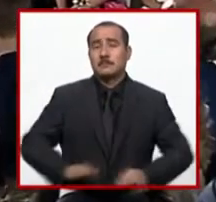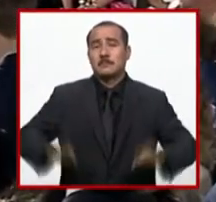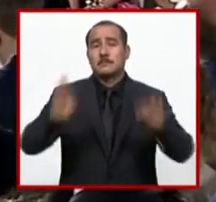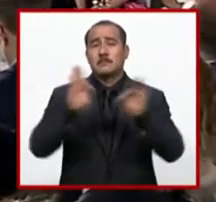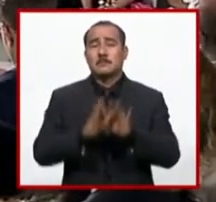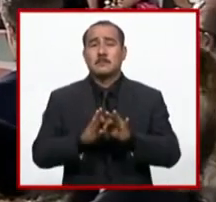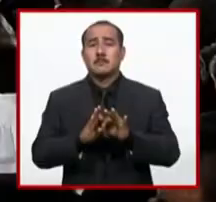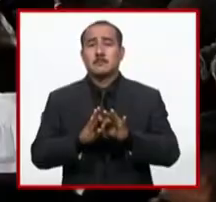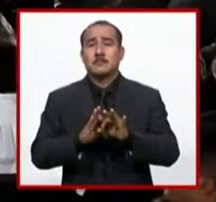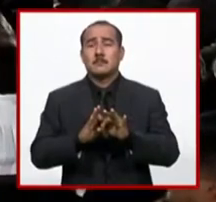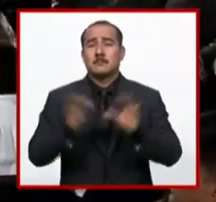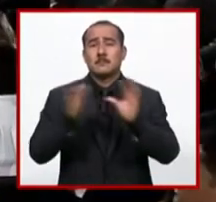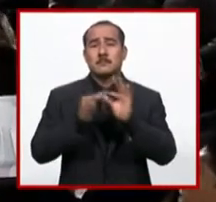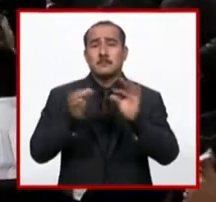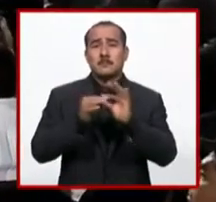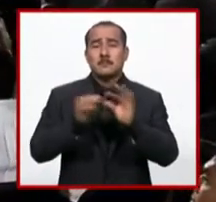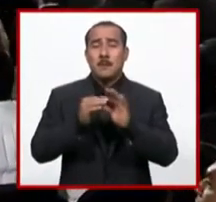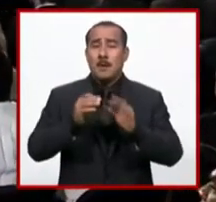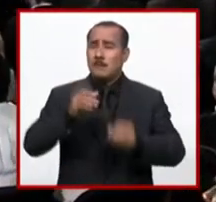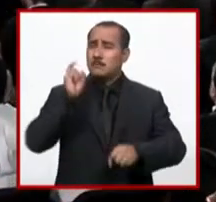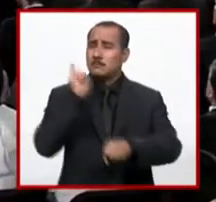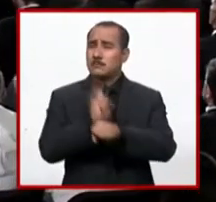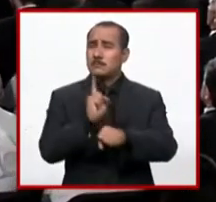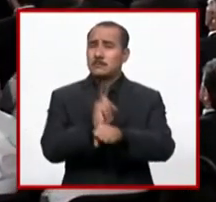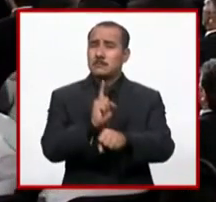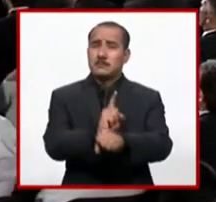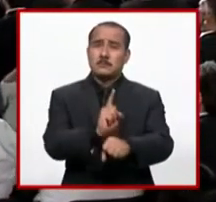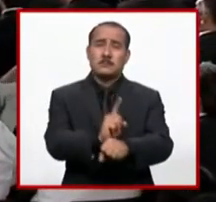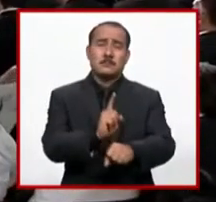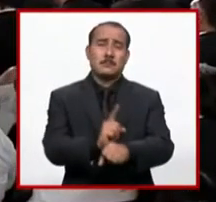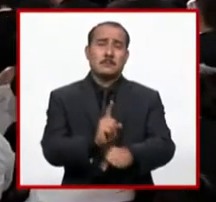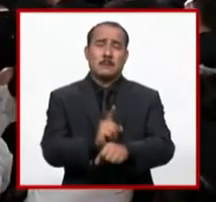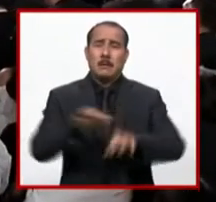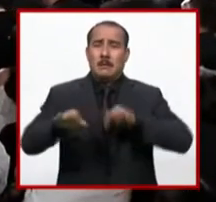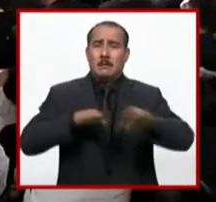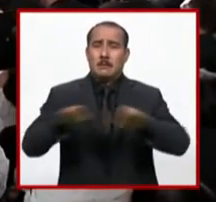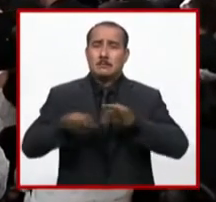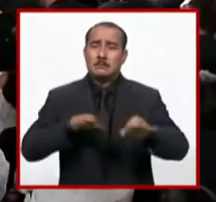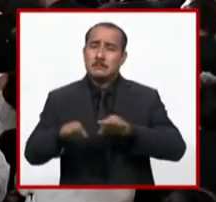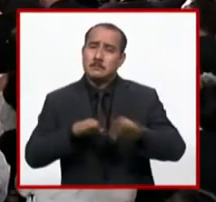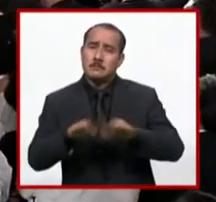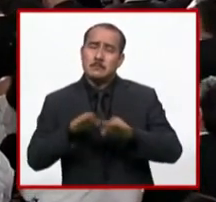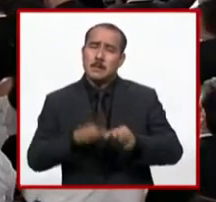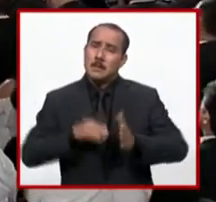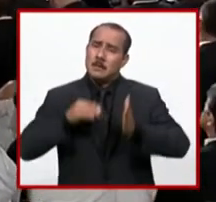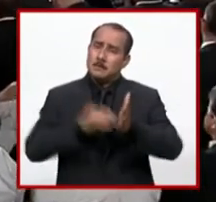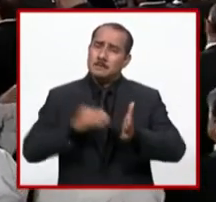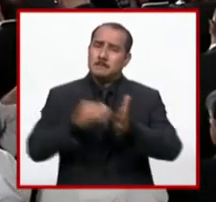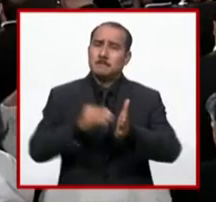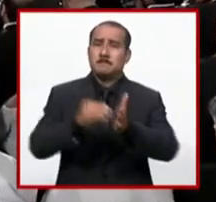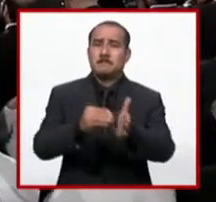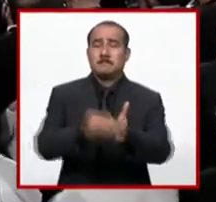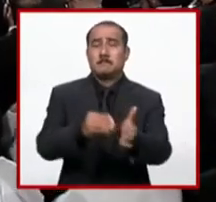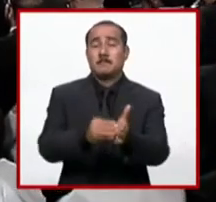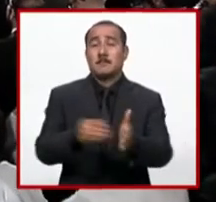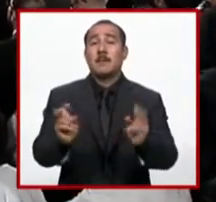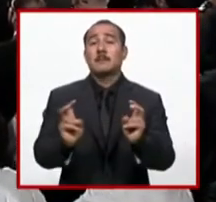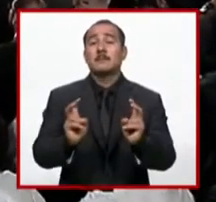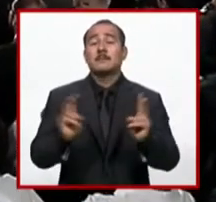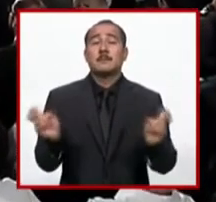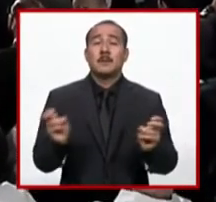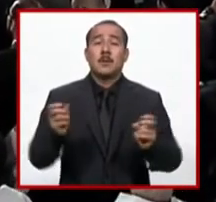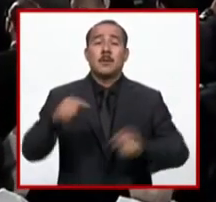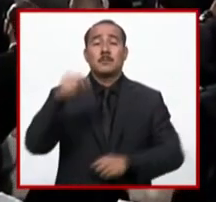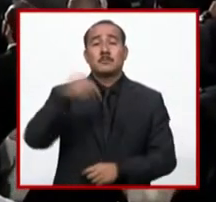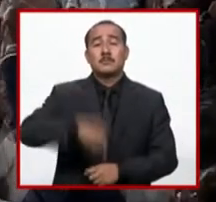importante decirles que todos los días trabajamos de manera permanente en el tema que